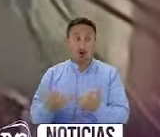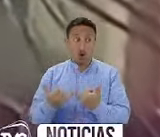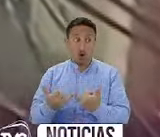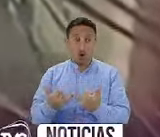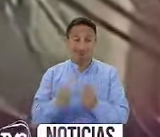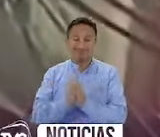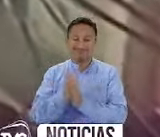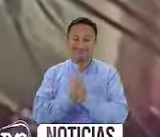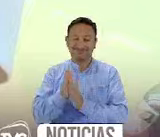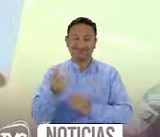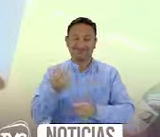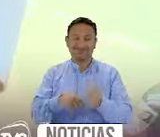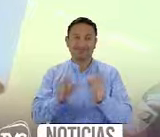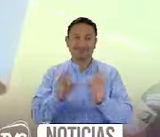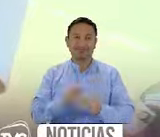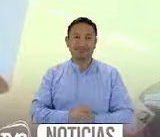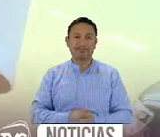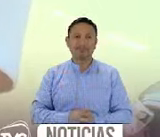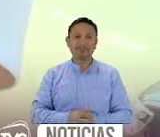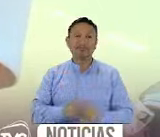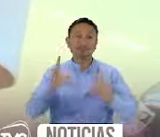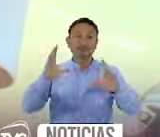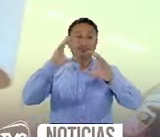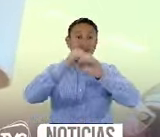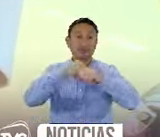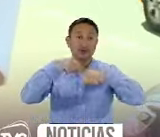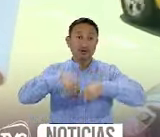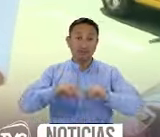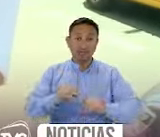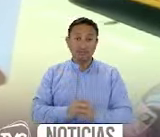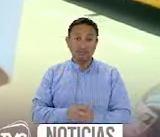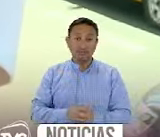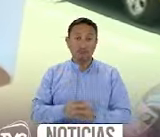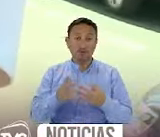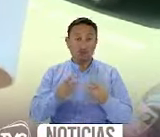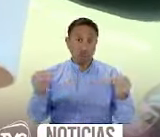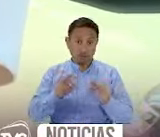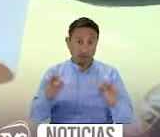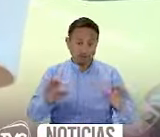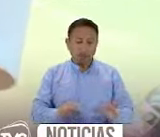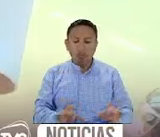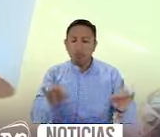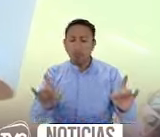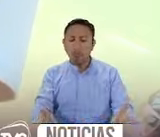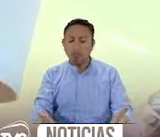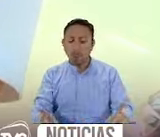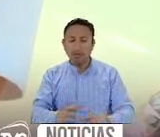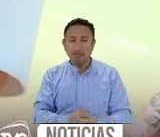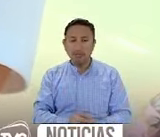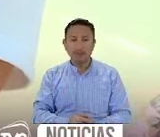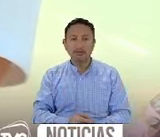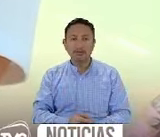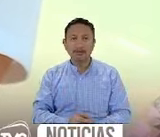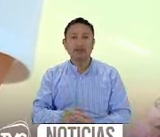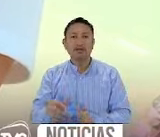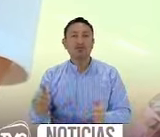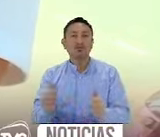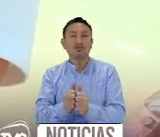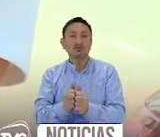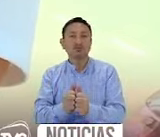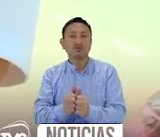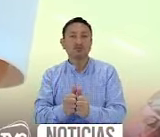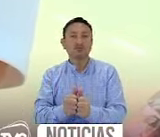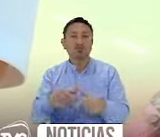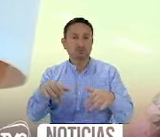día. Como en la noche no se estaba ocupando porque a esa hora no nos cortaban la luz. Entonces lo tenía al filo de la escalera y ya